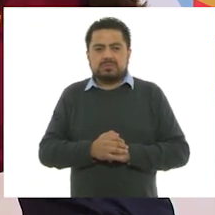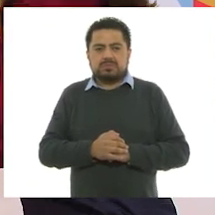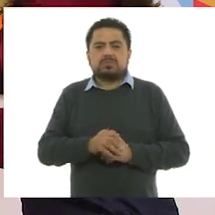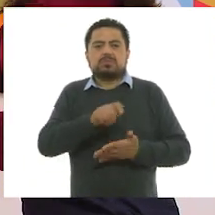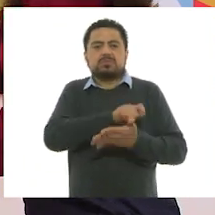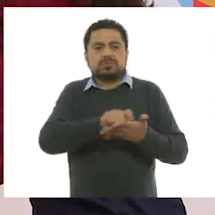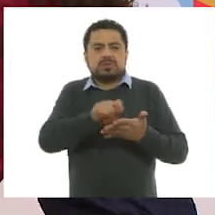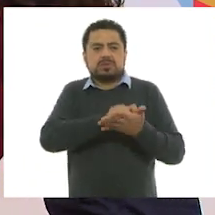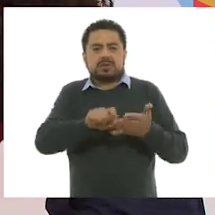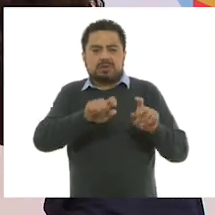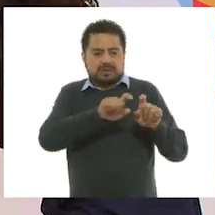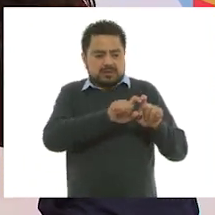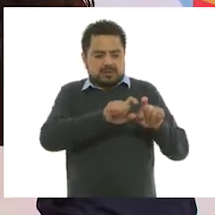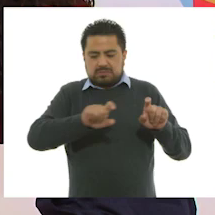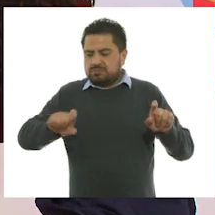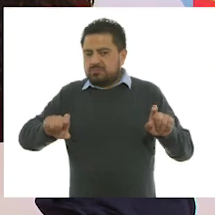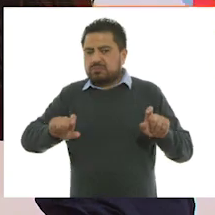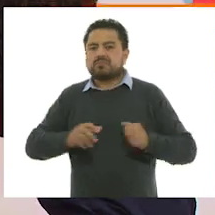escritas en un guión.